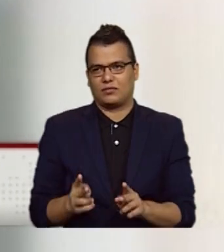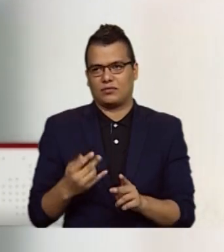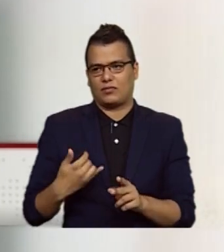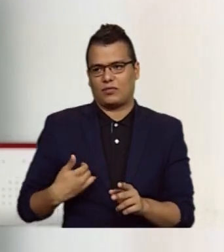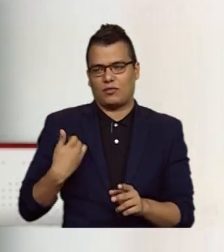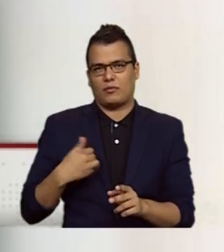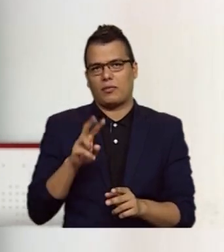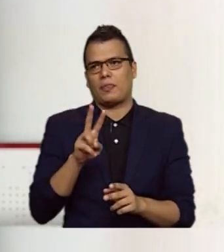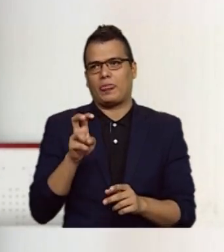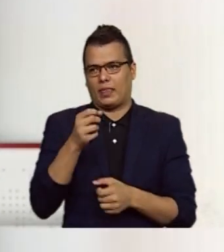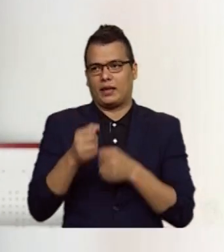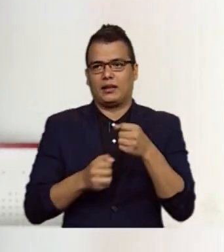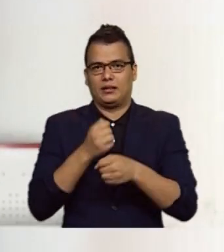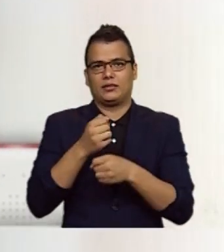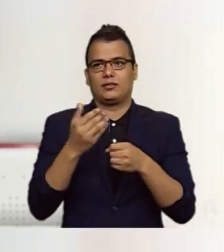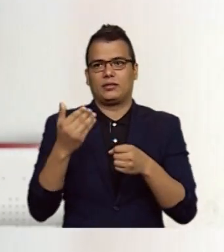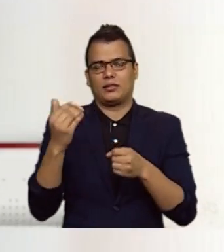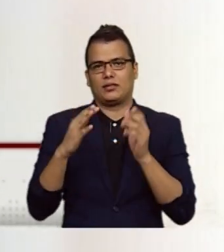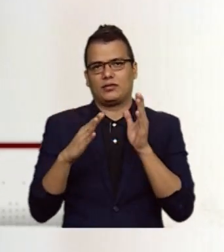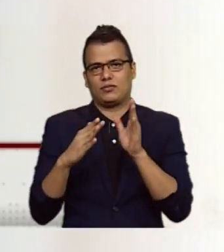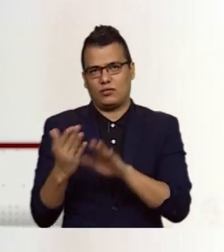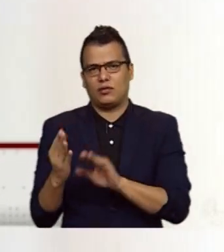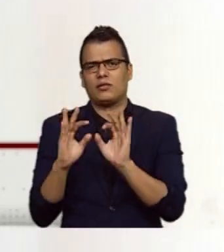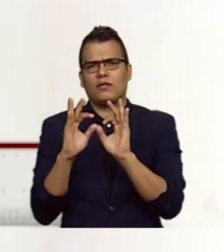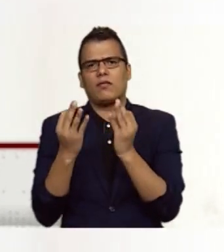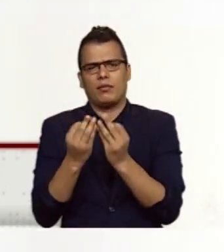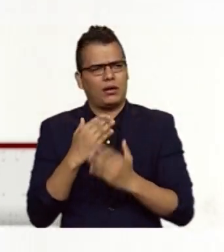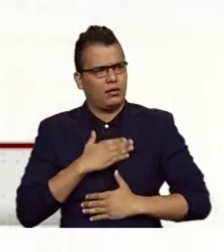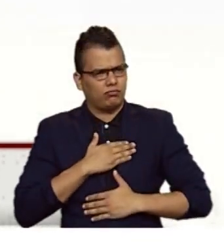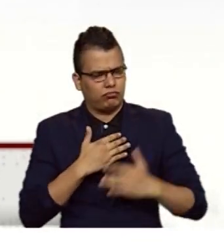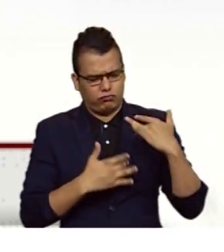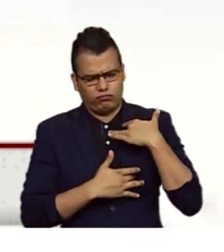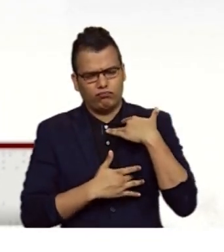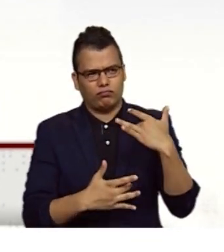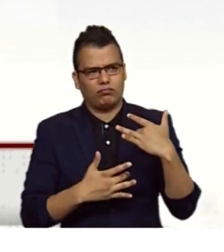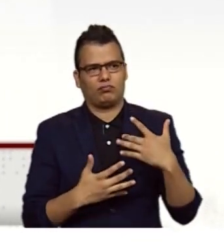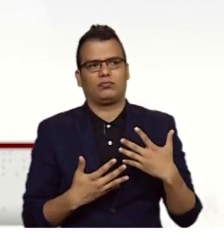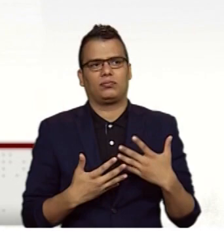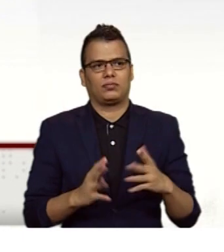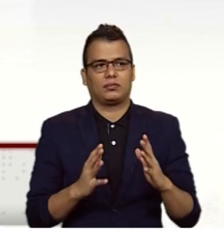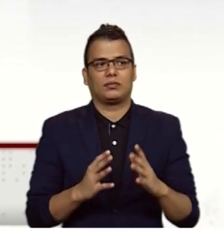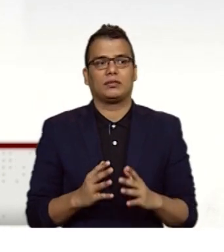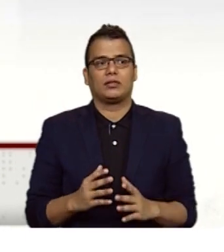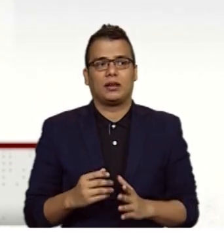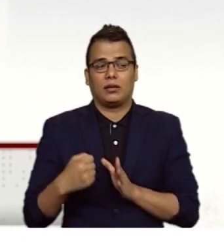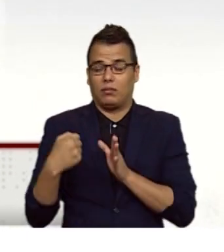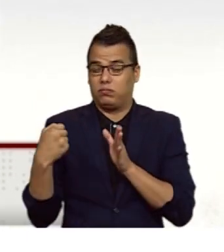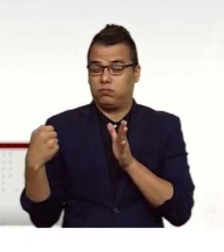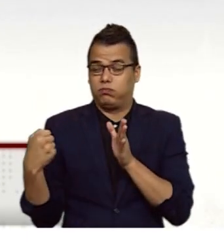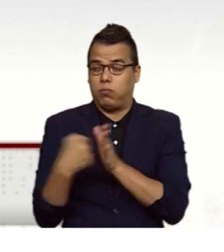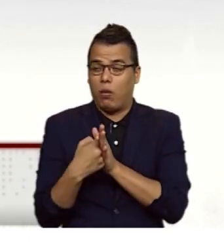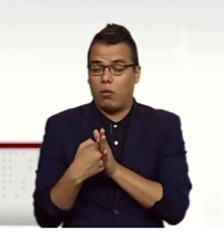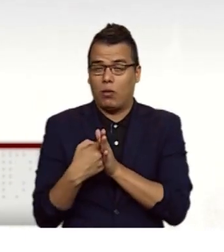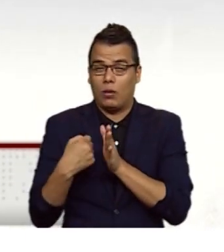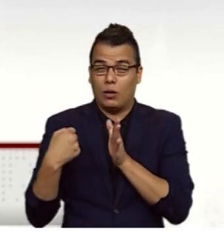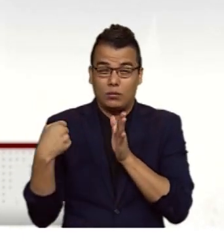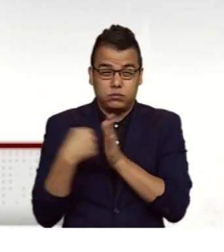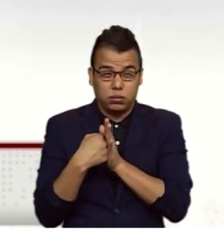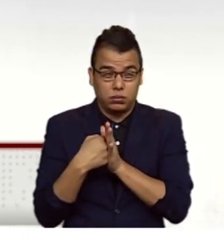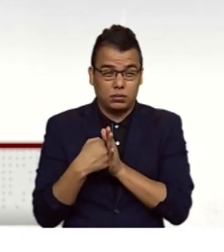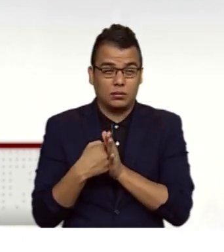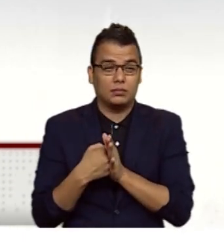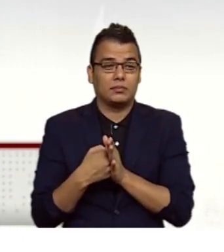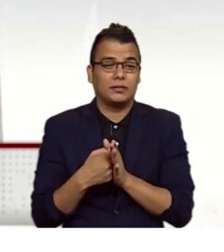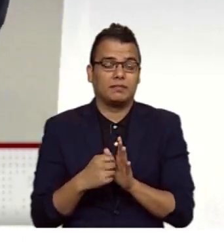de 27 años que había fallecido y cuya familia aceptó donar sus órganos. Fue un accidente muy grave y